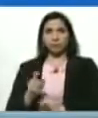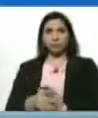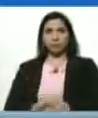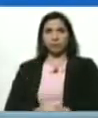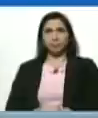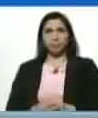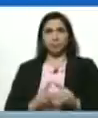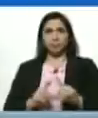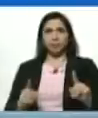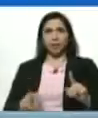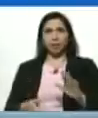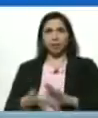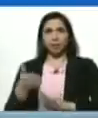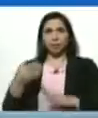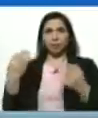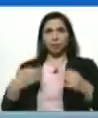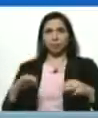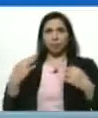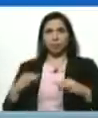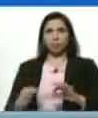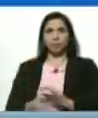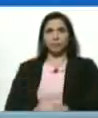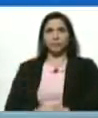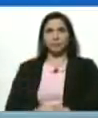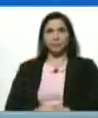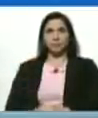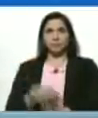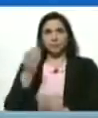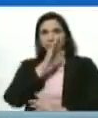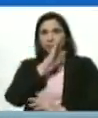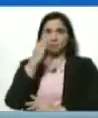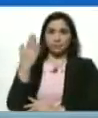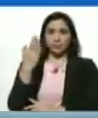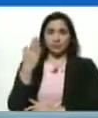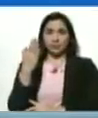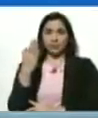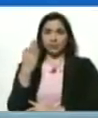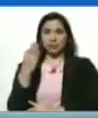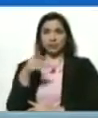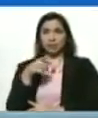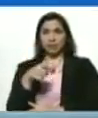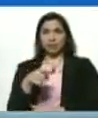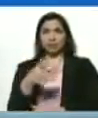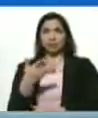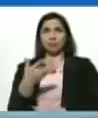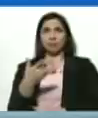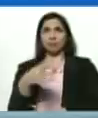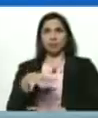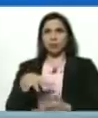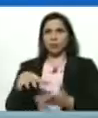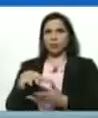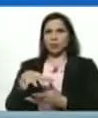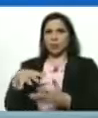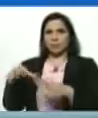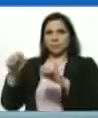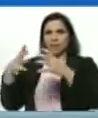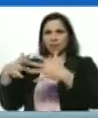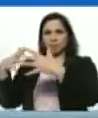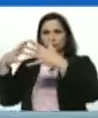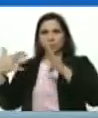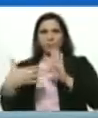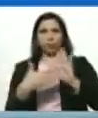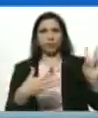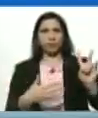para ir normalizando en medio de la tirantez la atención del imperialismo norteamericano